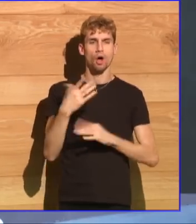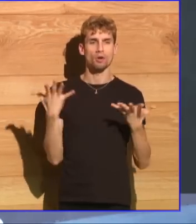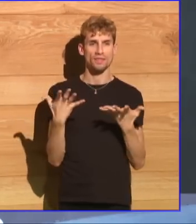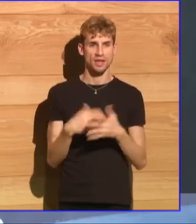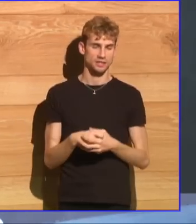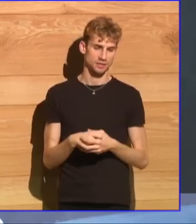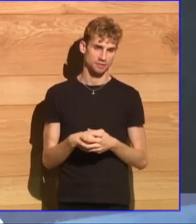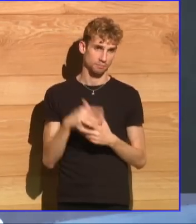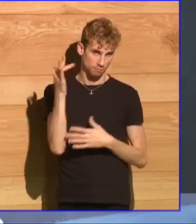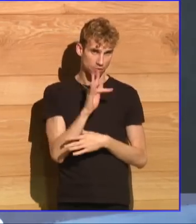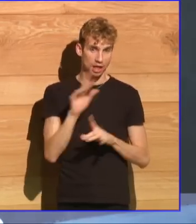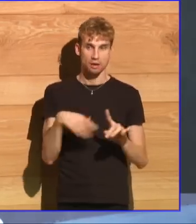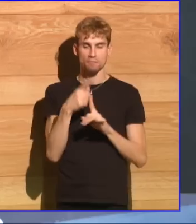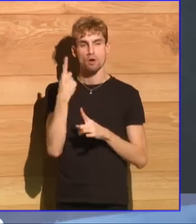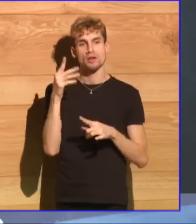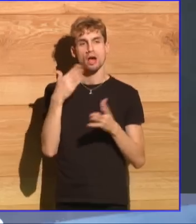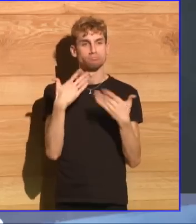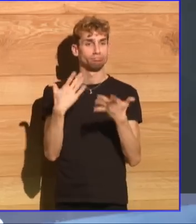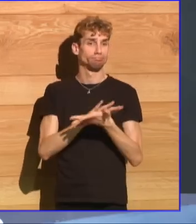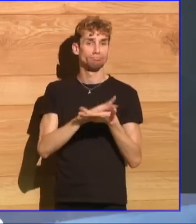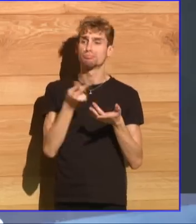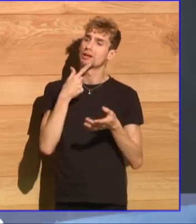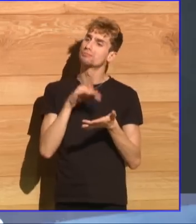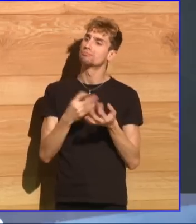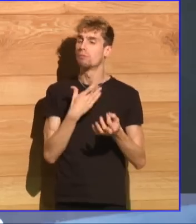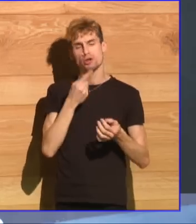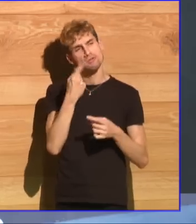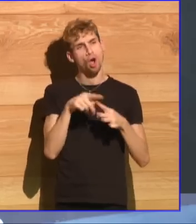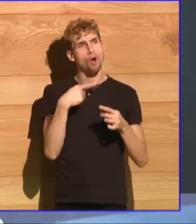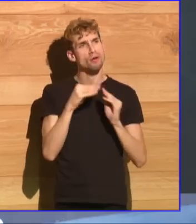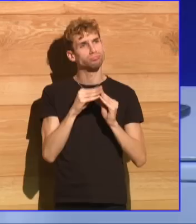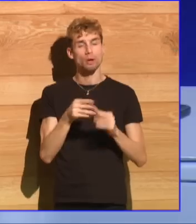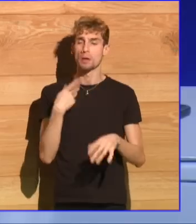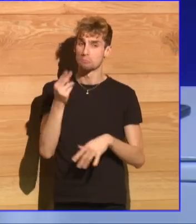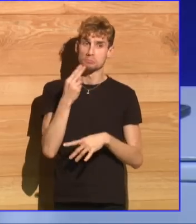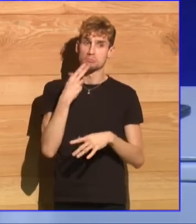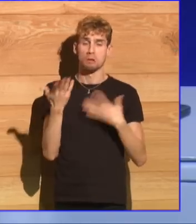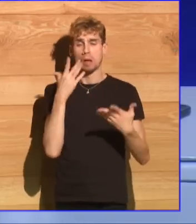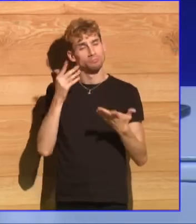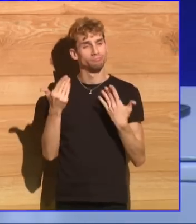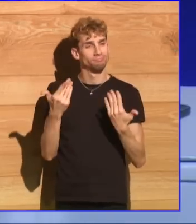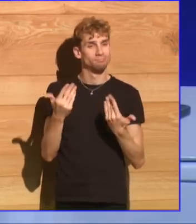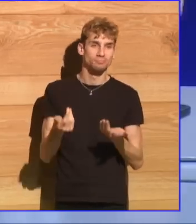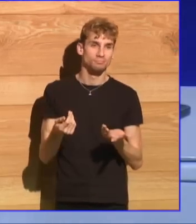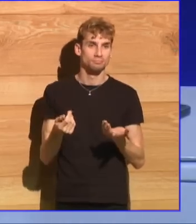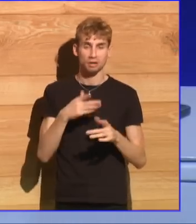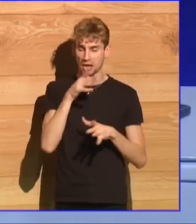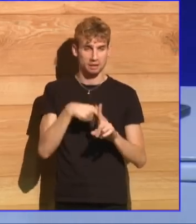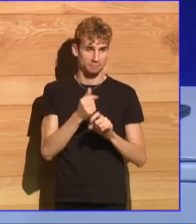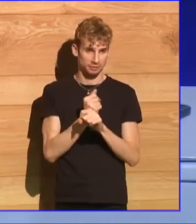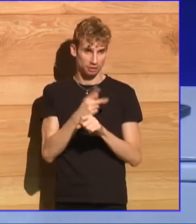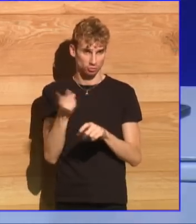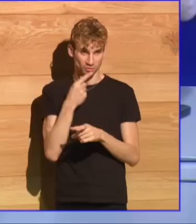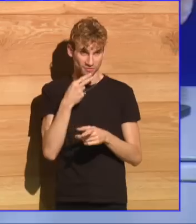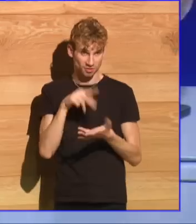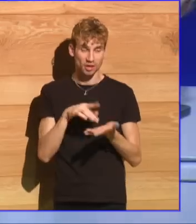Y en fin, y en una de estas conversaciones es en qué andas, pues estoy con una cosa de Echamos un cigarrito, vamos a echarlo, que en todos los trabajos se de fuma, dinosaurios, eso